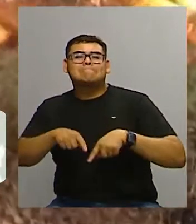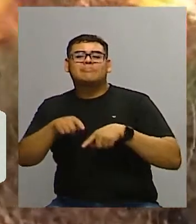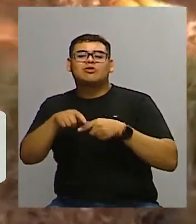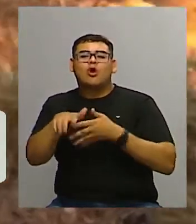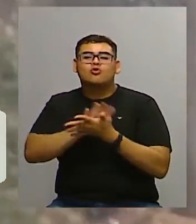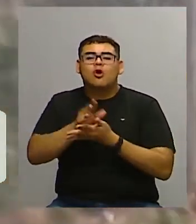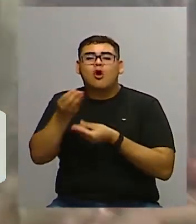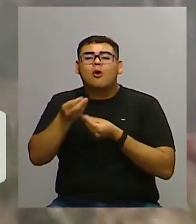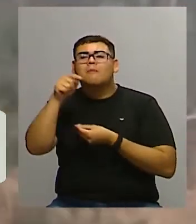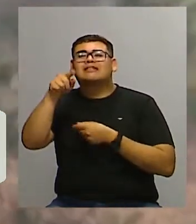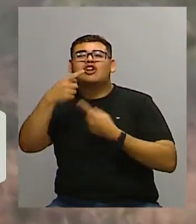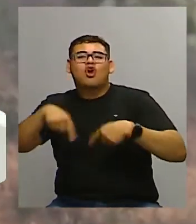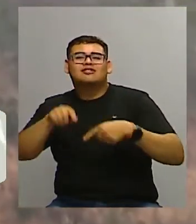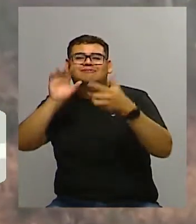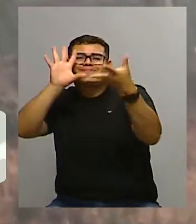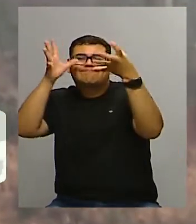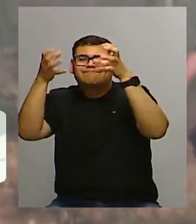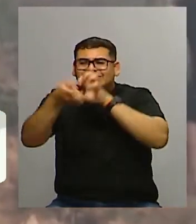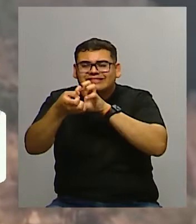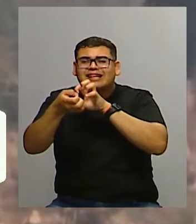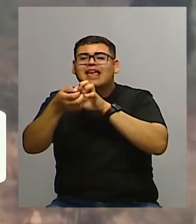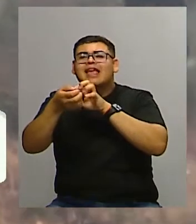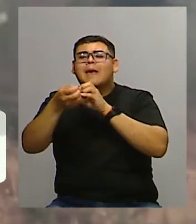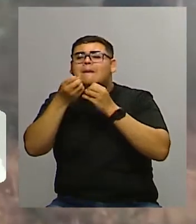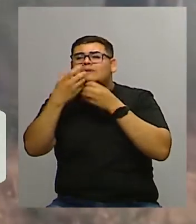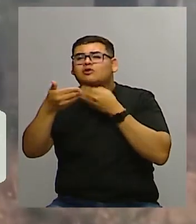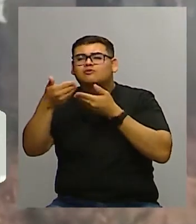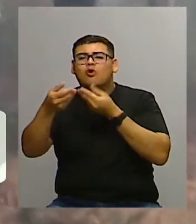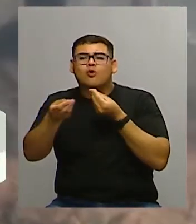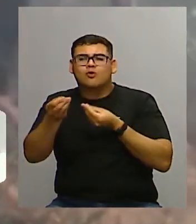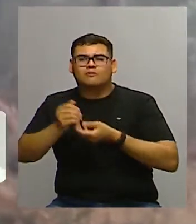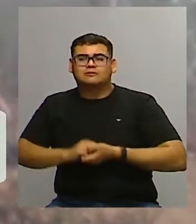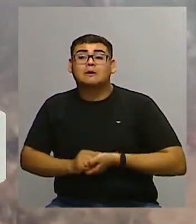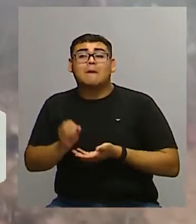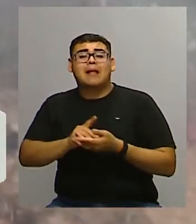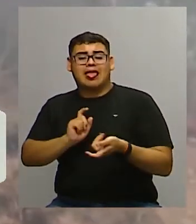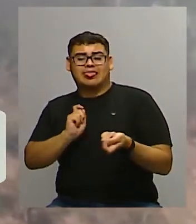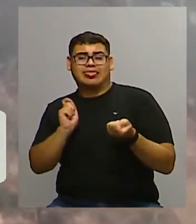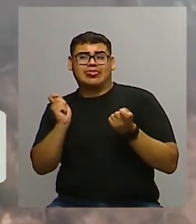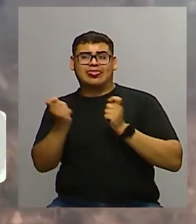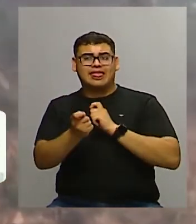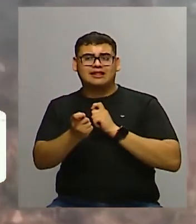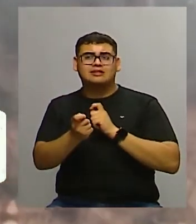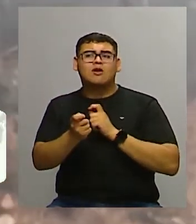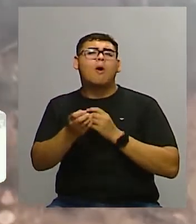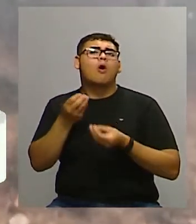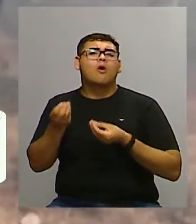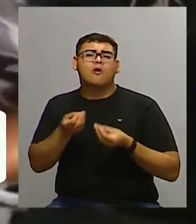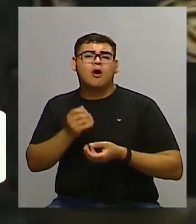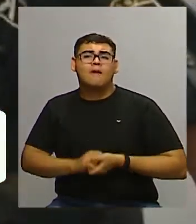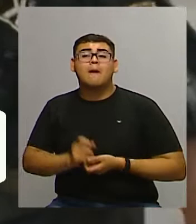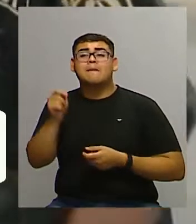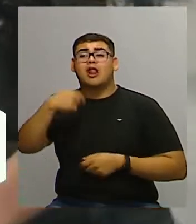cambio climático. Y la adaptación responde más que nada a cómo los seres humanos, las poblaciones,